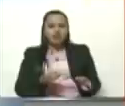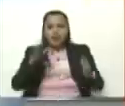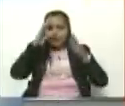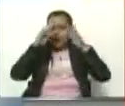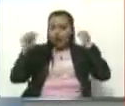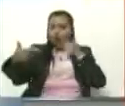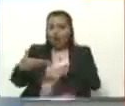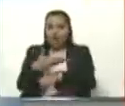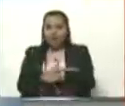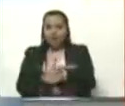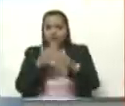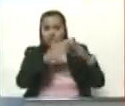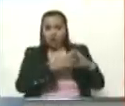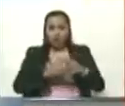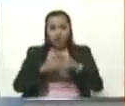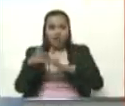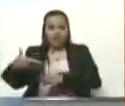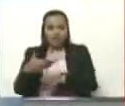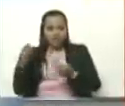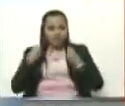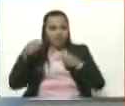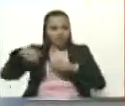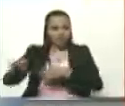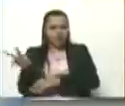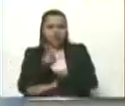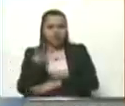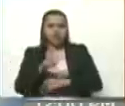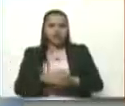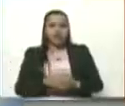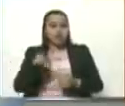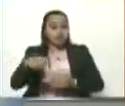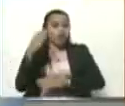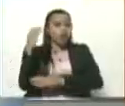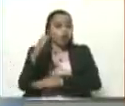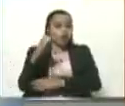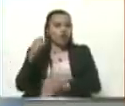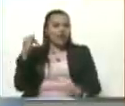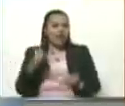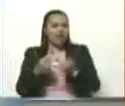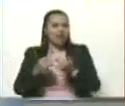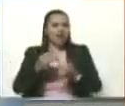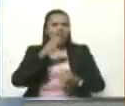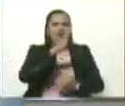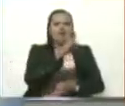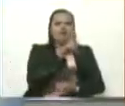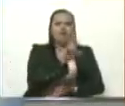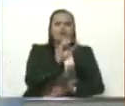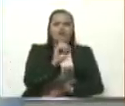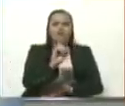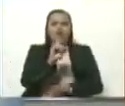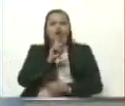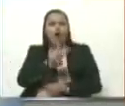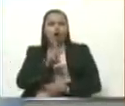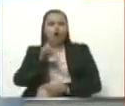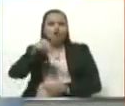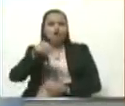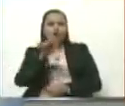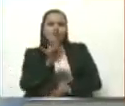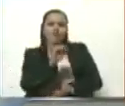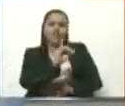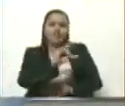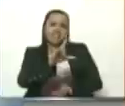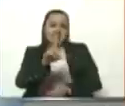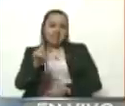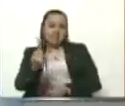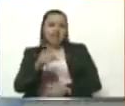en venezuela y también en colombia de apellidos brownfield él dijo que la lucha era impresionar y